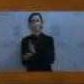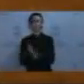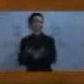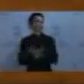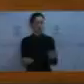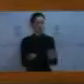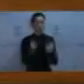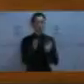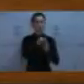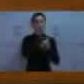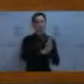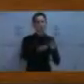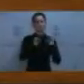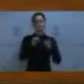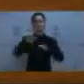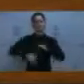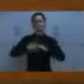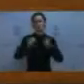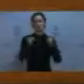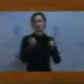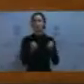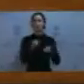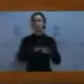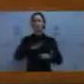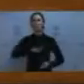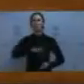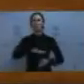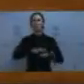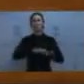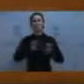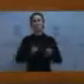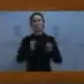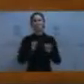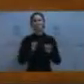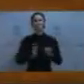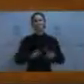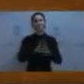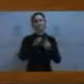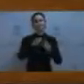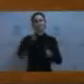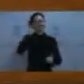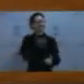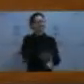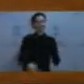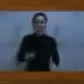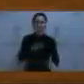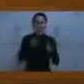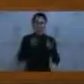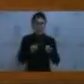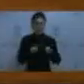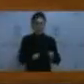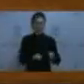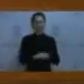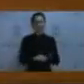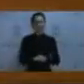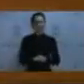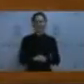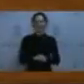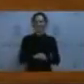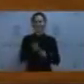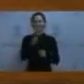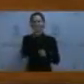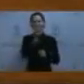contempla medidas que limitan drásticamente la capacidad de disposición de las parroquias sobre su territorio. Y lo sabemos todos. Y